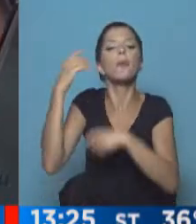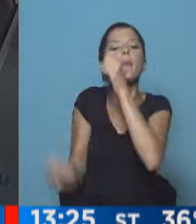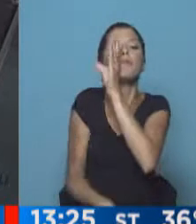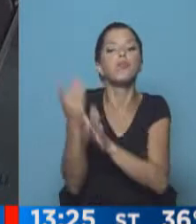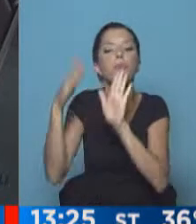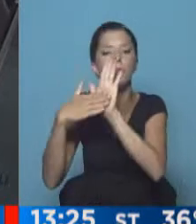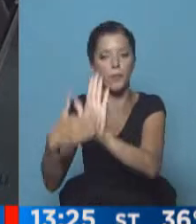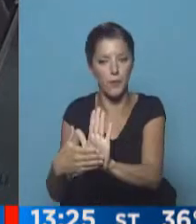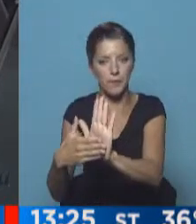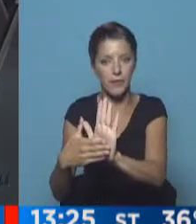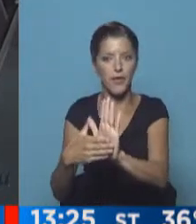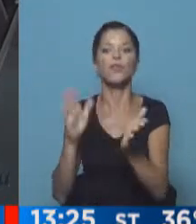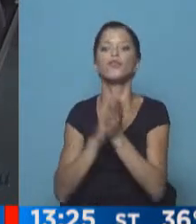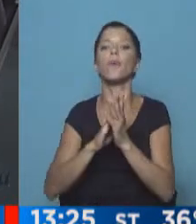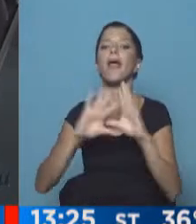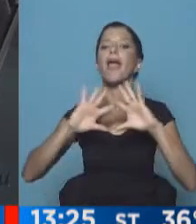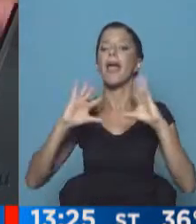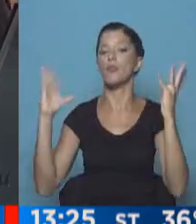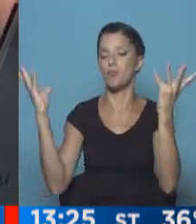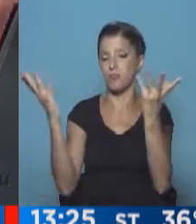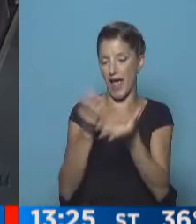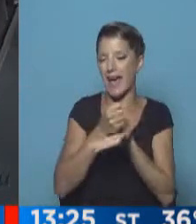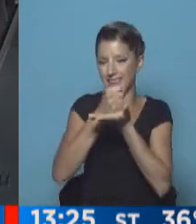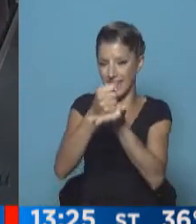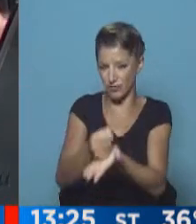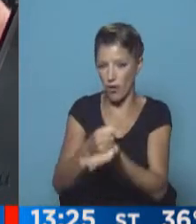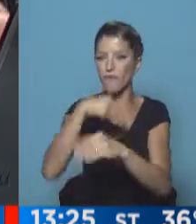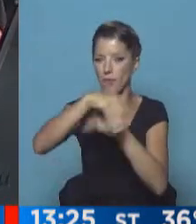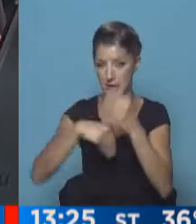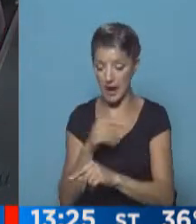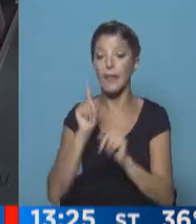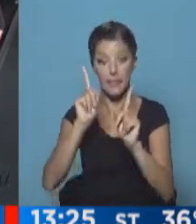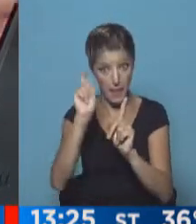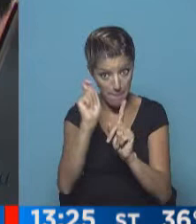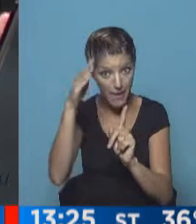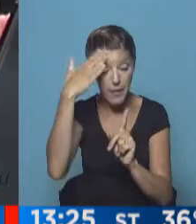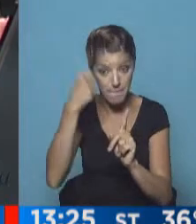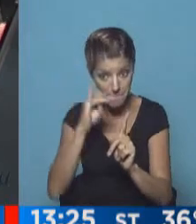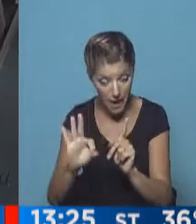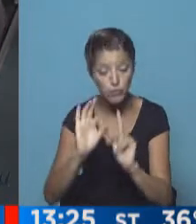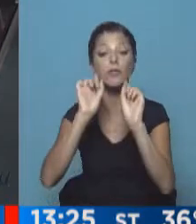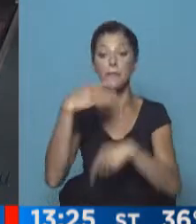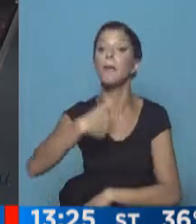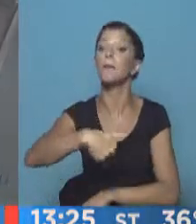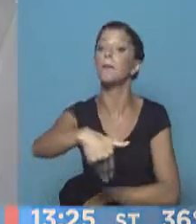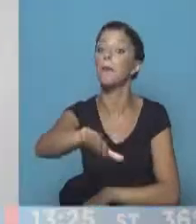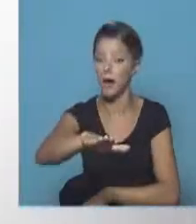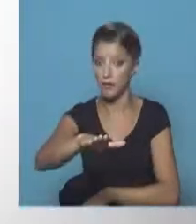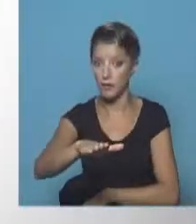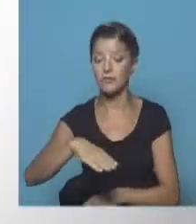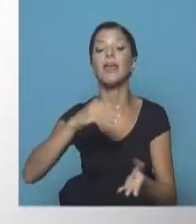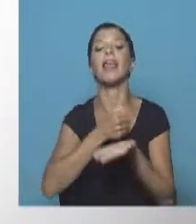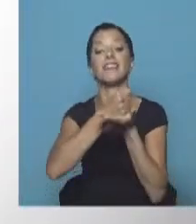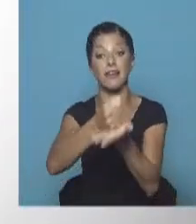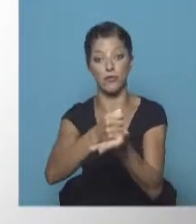en el universo de asignaciones familiares muy buenas noticias a partir de marzo también va a estar impactando la movilidad en las asignaciones familiares